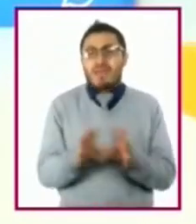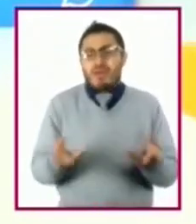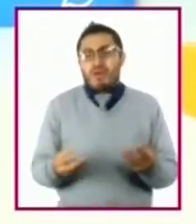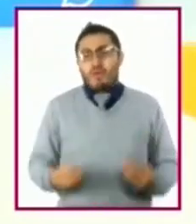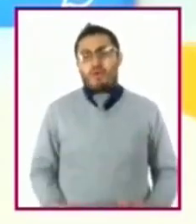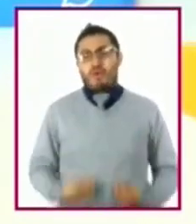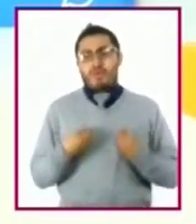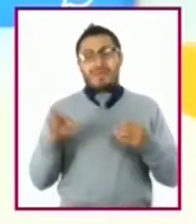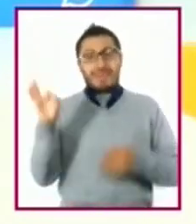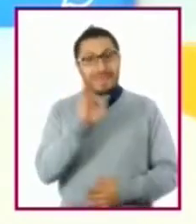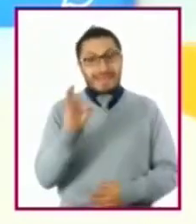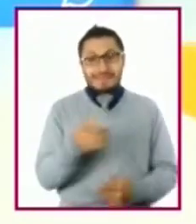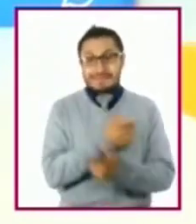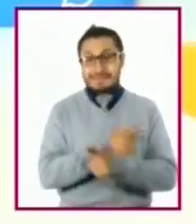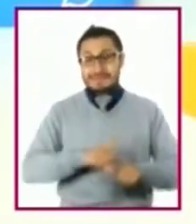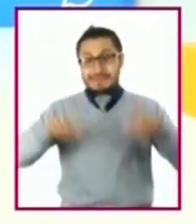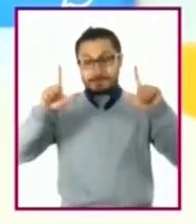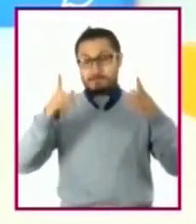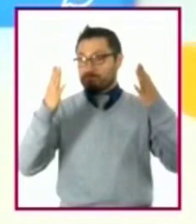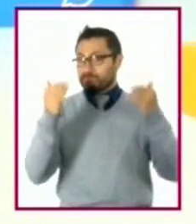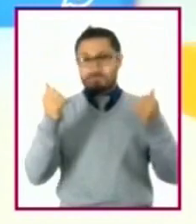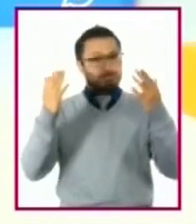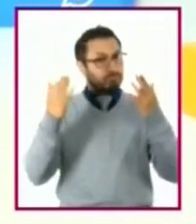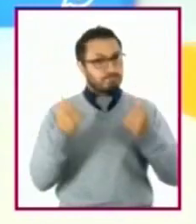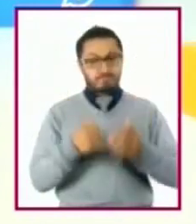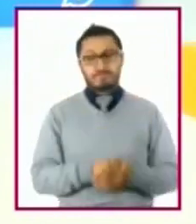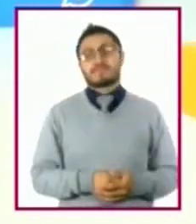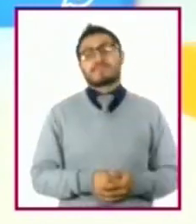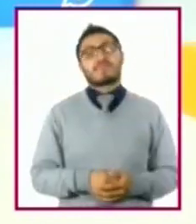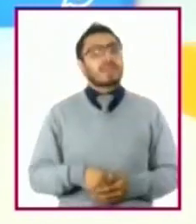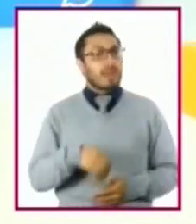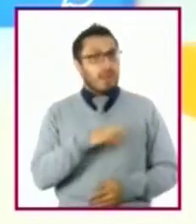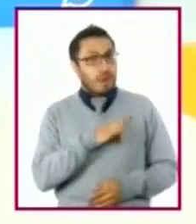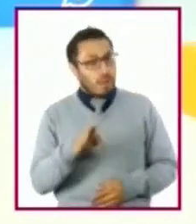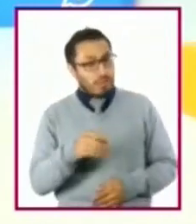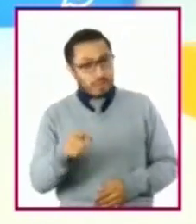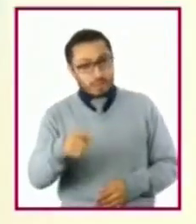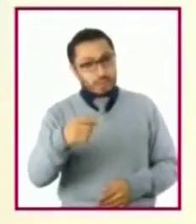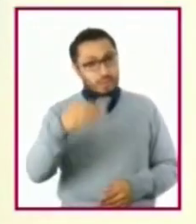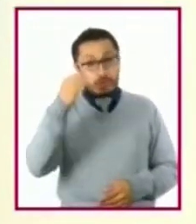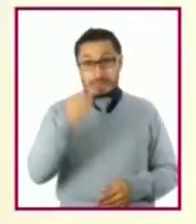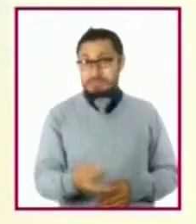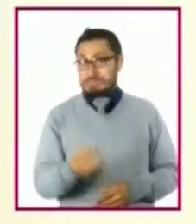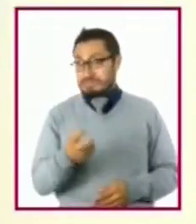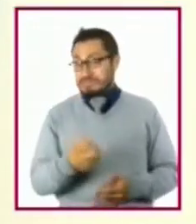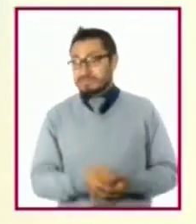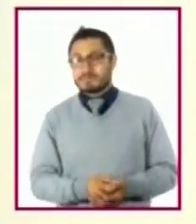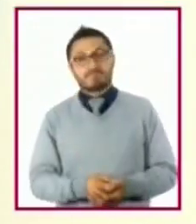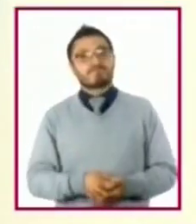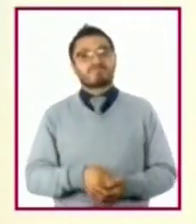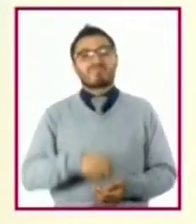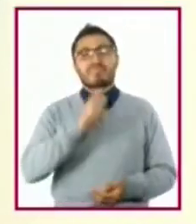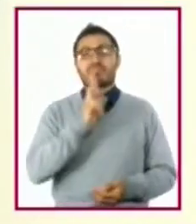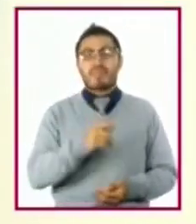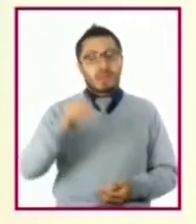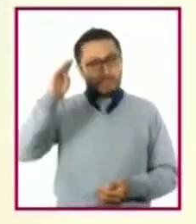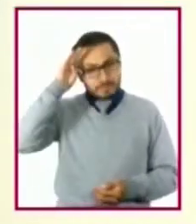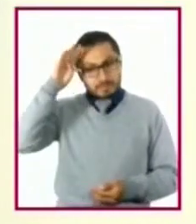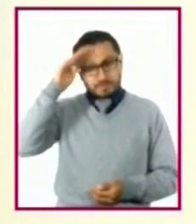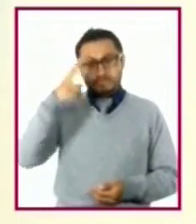vida si no tuvieras la libertad de elegir? ¿Puedes concebir esta situación? Te invito a que reflexiones sobre